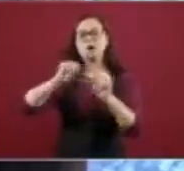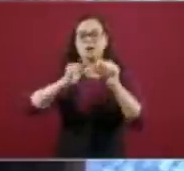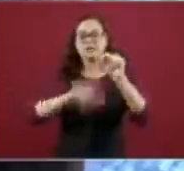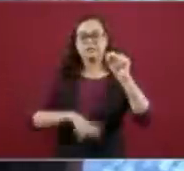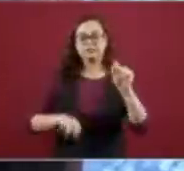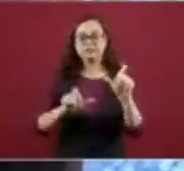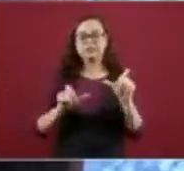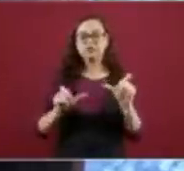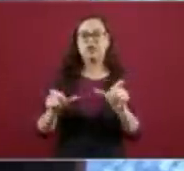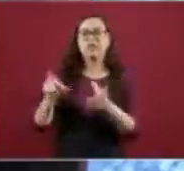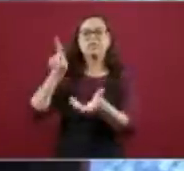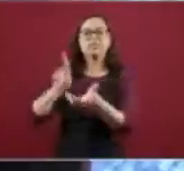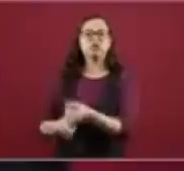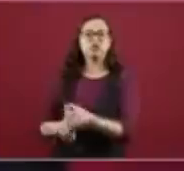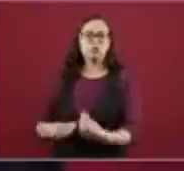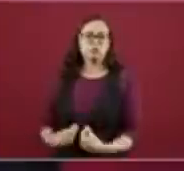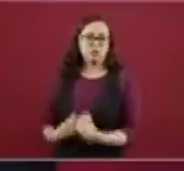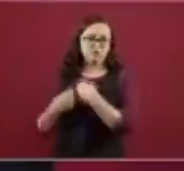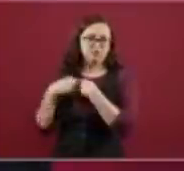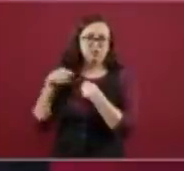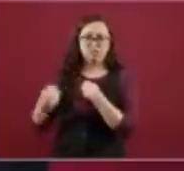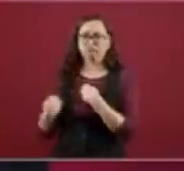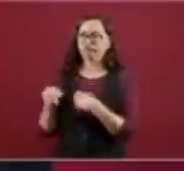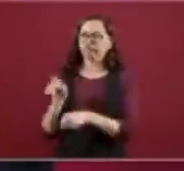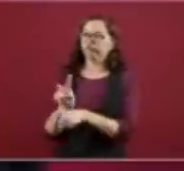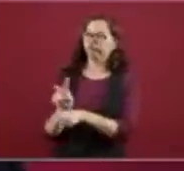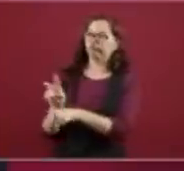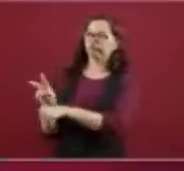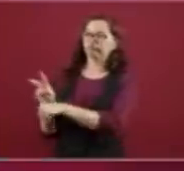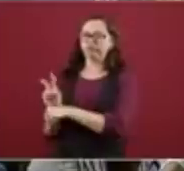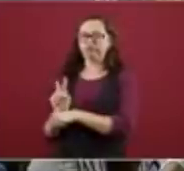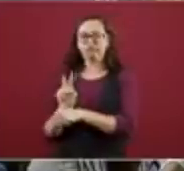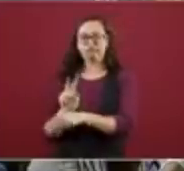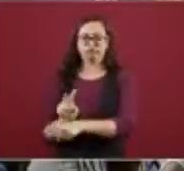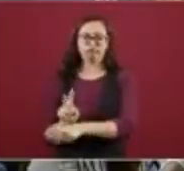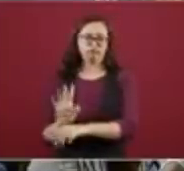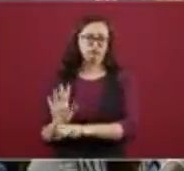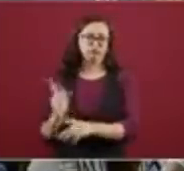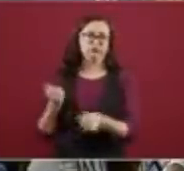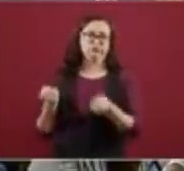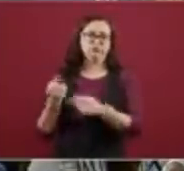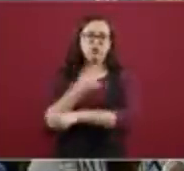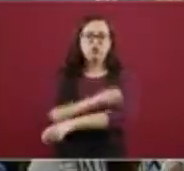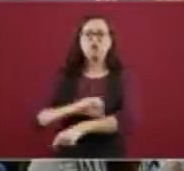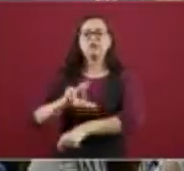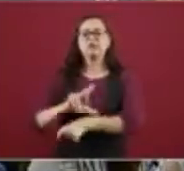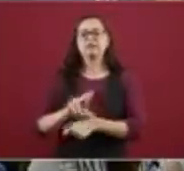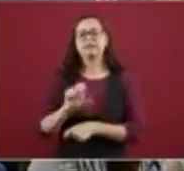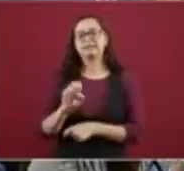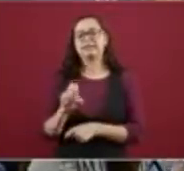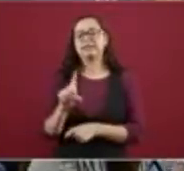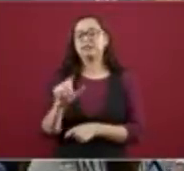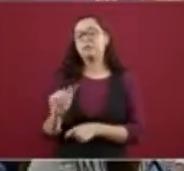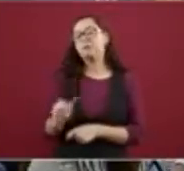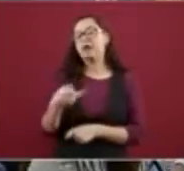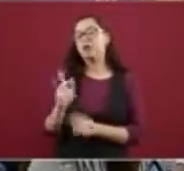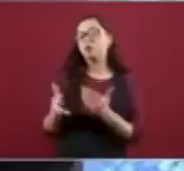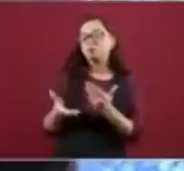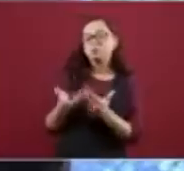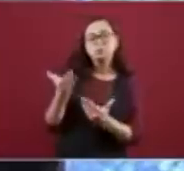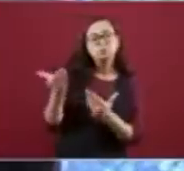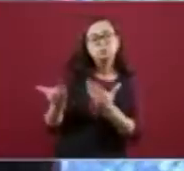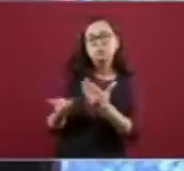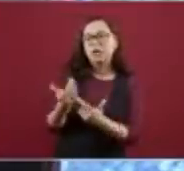la Guardia Nacional, para la Secretaría de la Defensa, y se logra la integración con